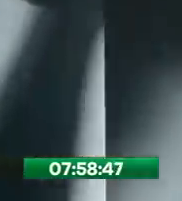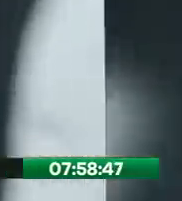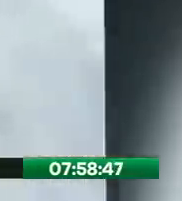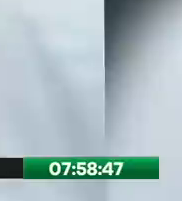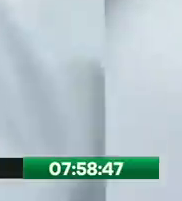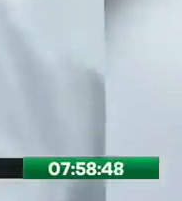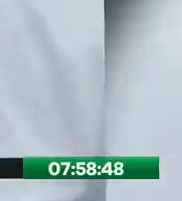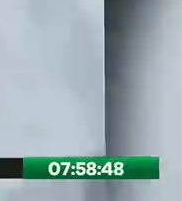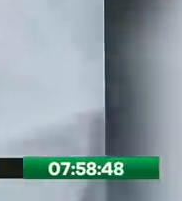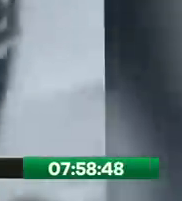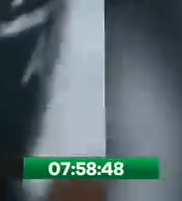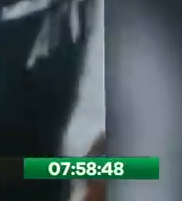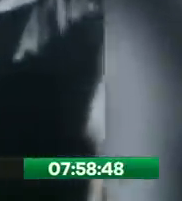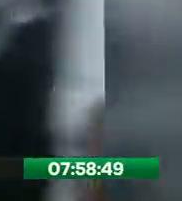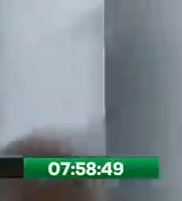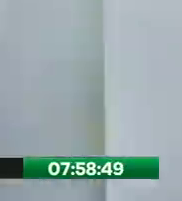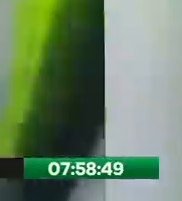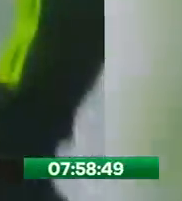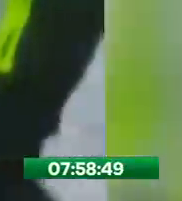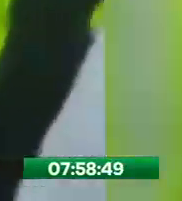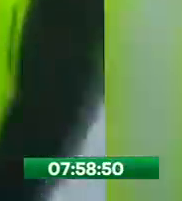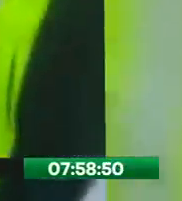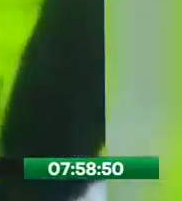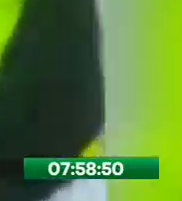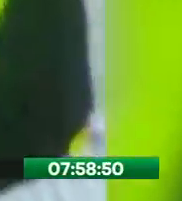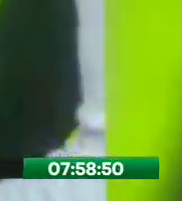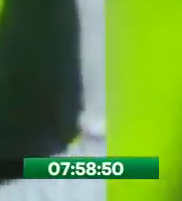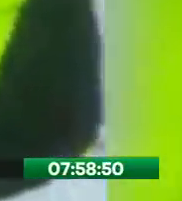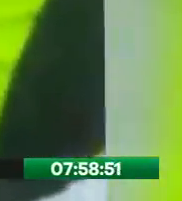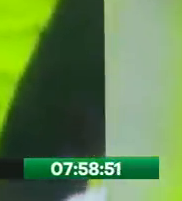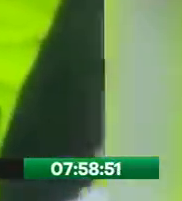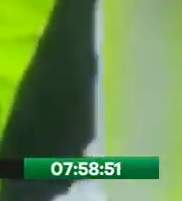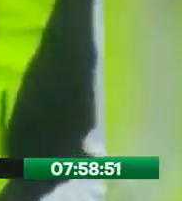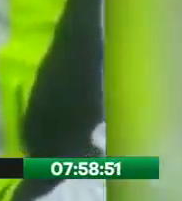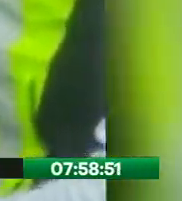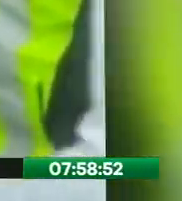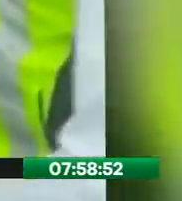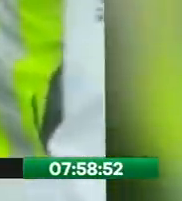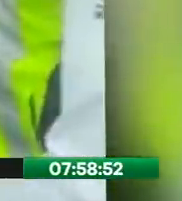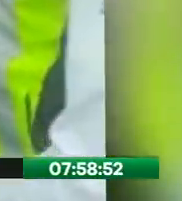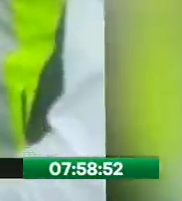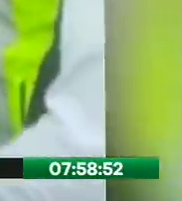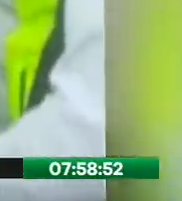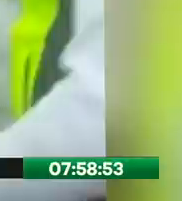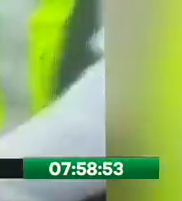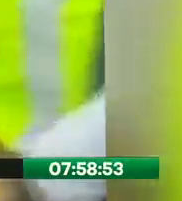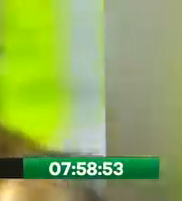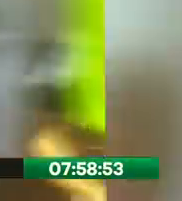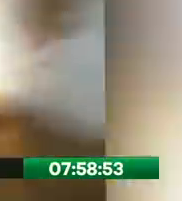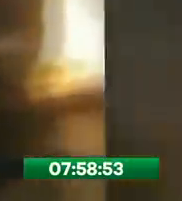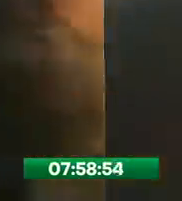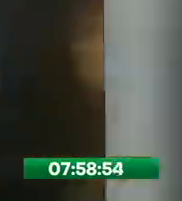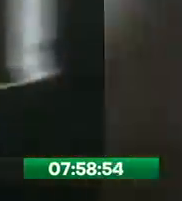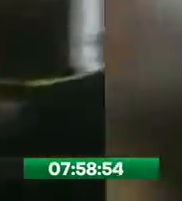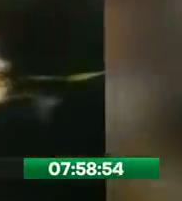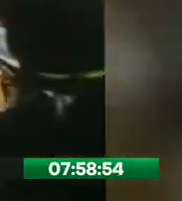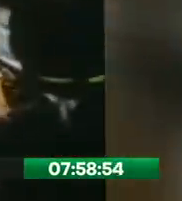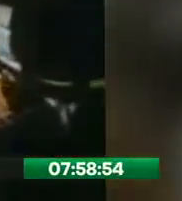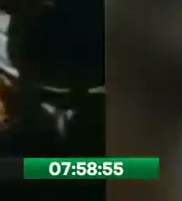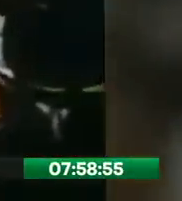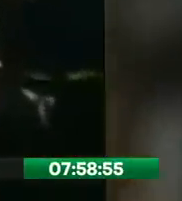visto preliminarmente, el procedimiento que hacen los agentes de tránsito es bastante bueno y es como se debe hacer, ¿no? Y el hombre se baja a